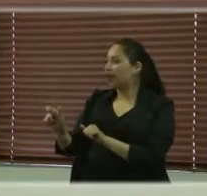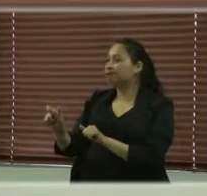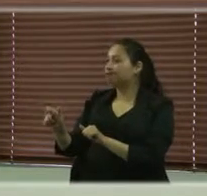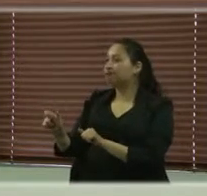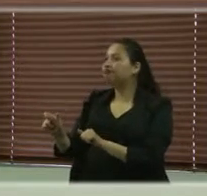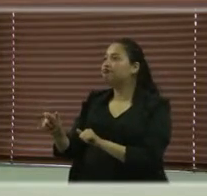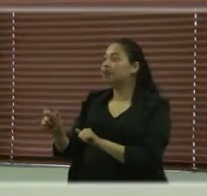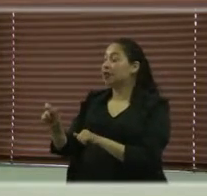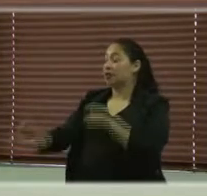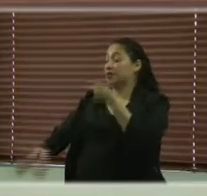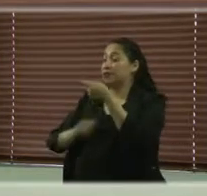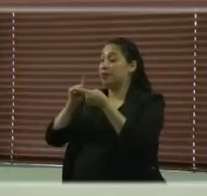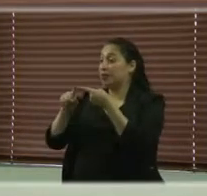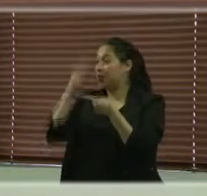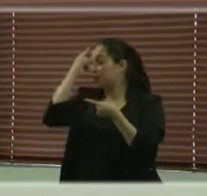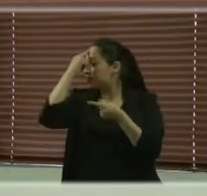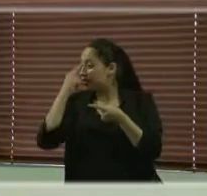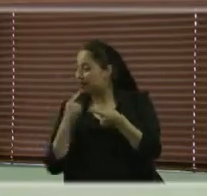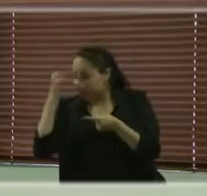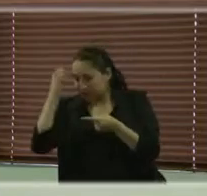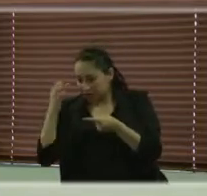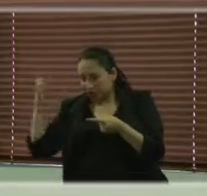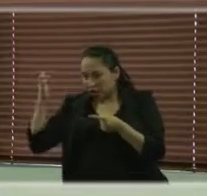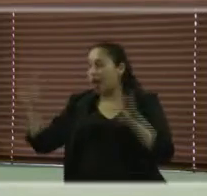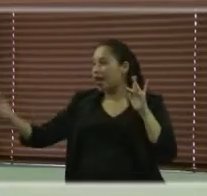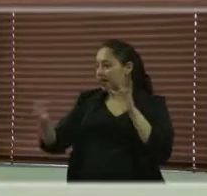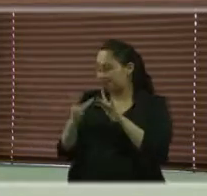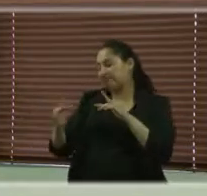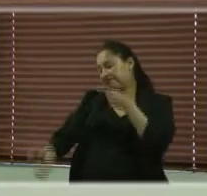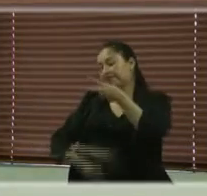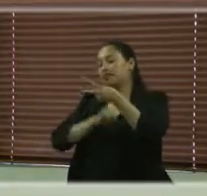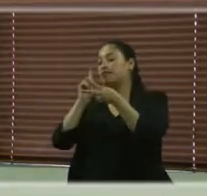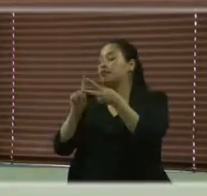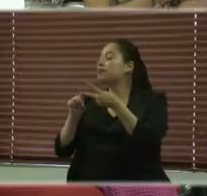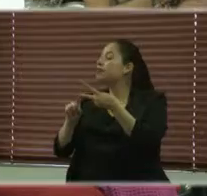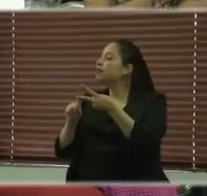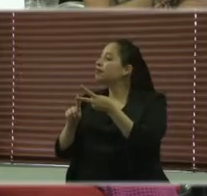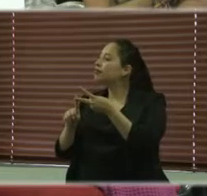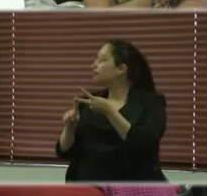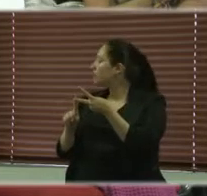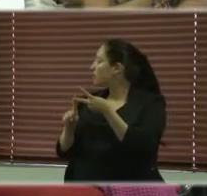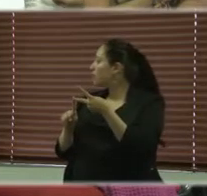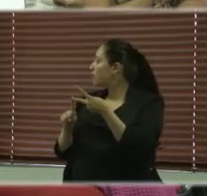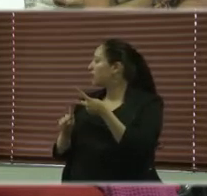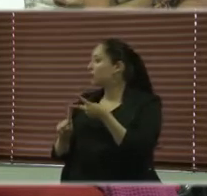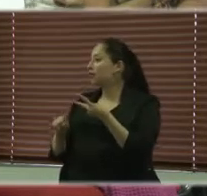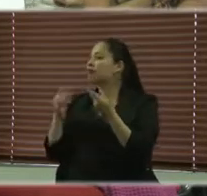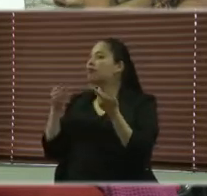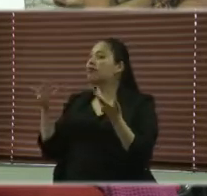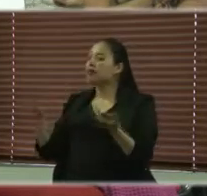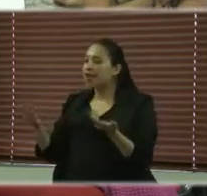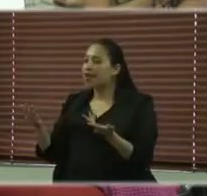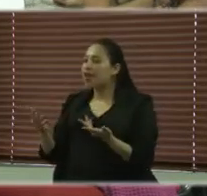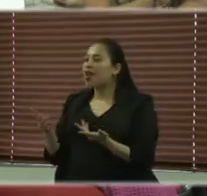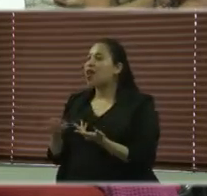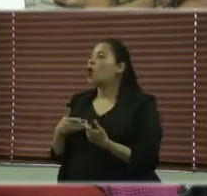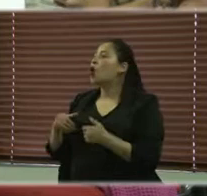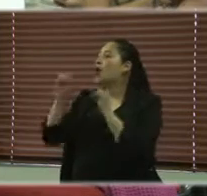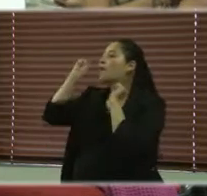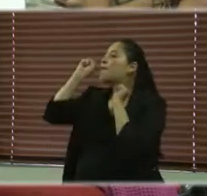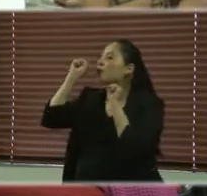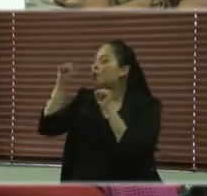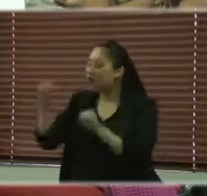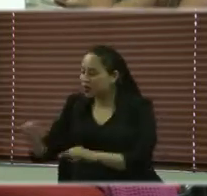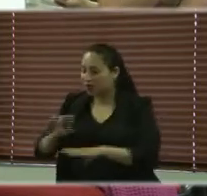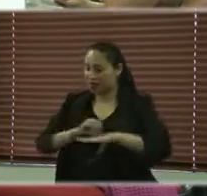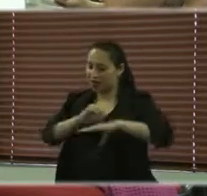no solo con el perfil profesional idóneo sino que además con con ese aval de las organizaciones de las personas con